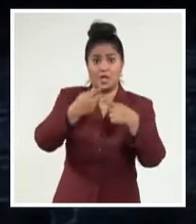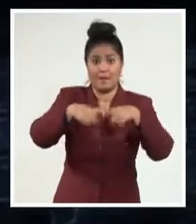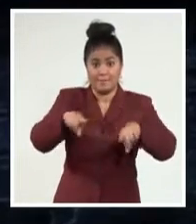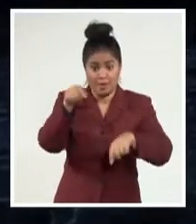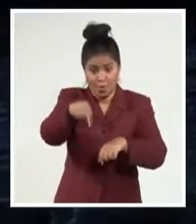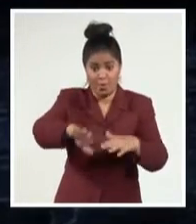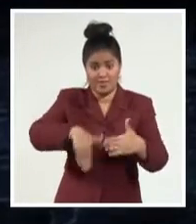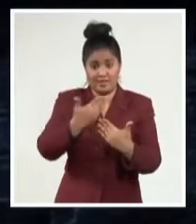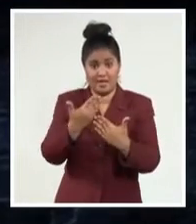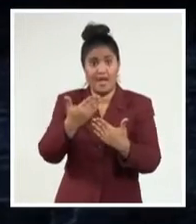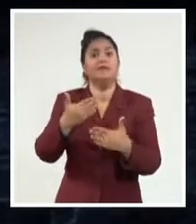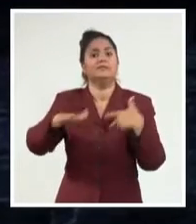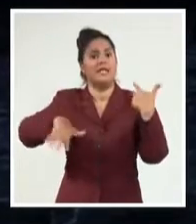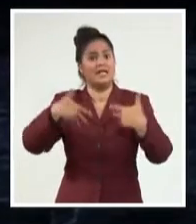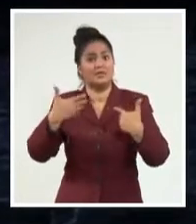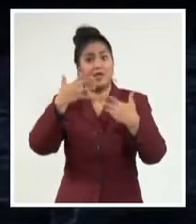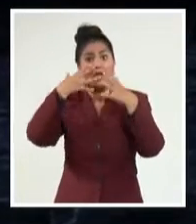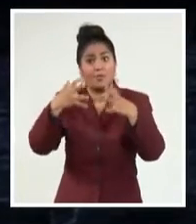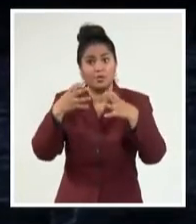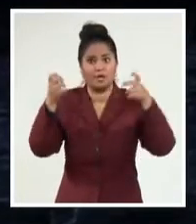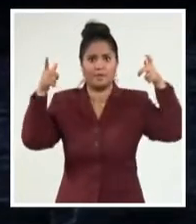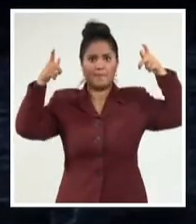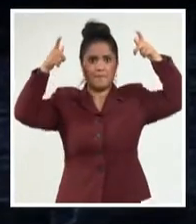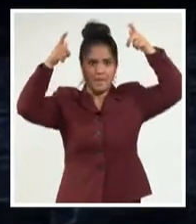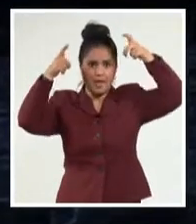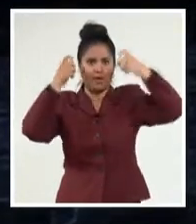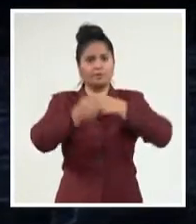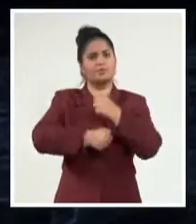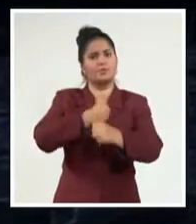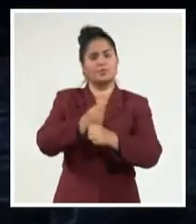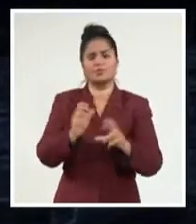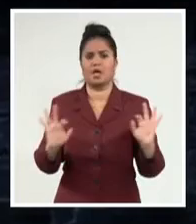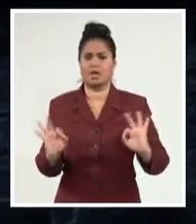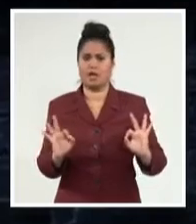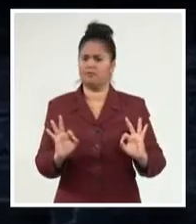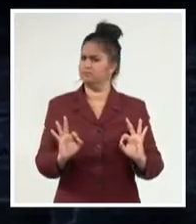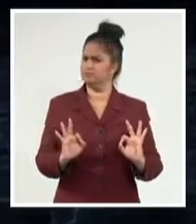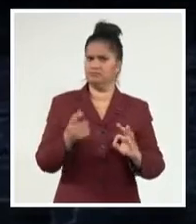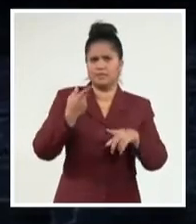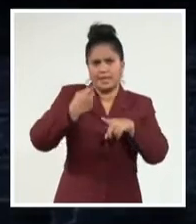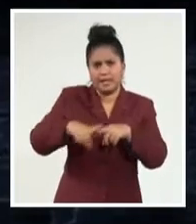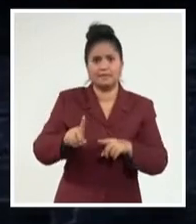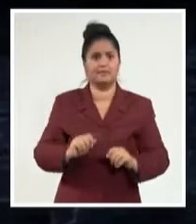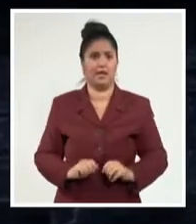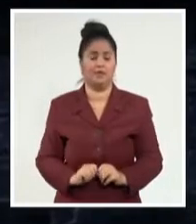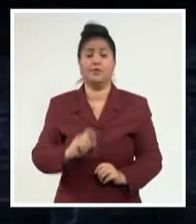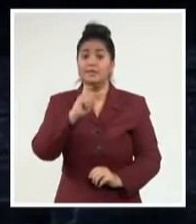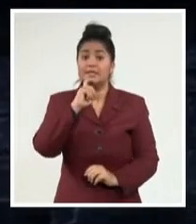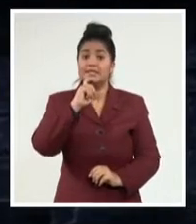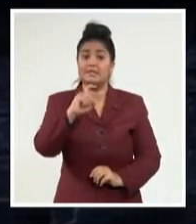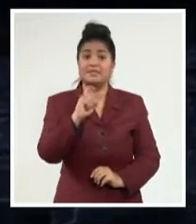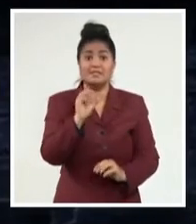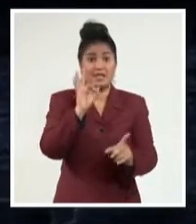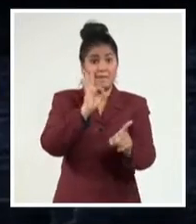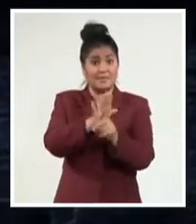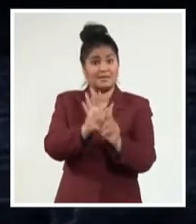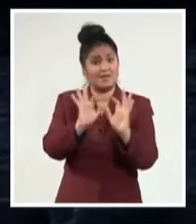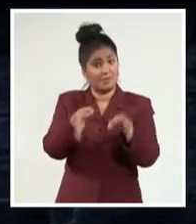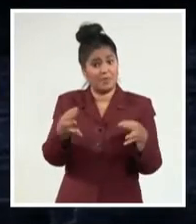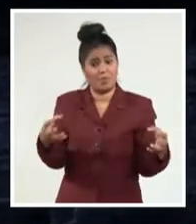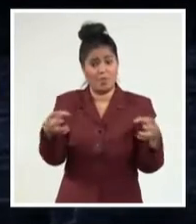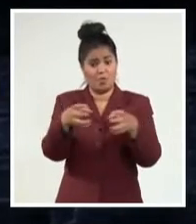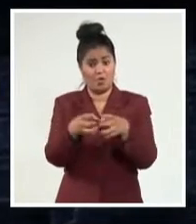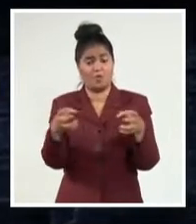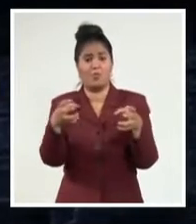en que ahora sí funcione su nuevo gobierno. Y difícil la tiene ya cuando comienza el círculo vicioso de ataques y ahora